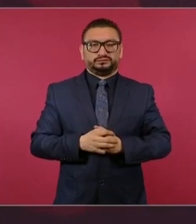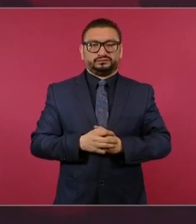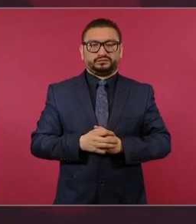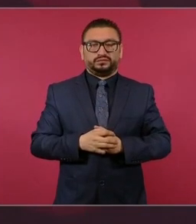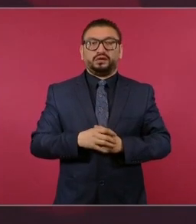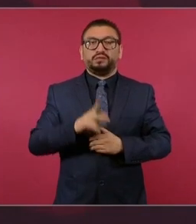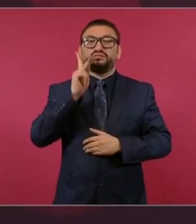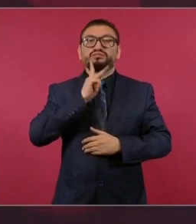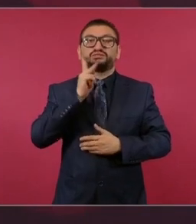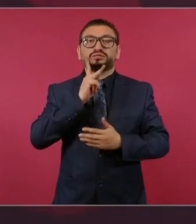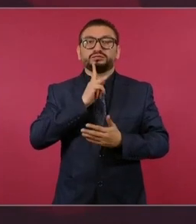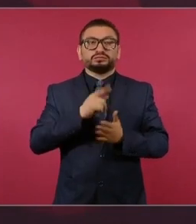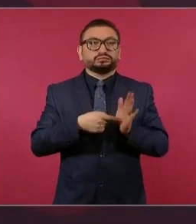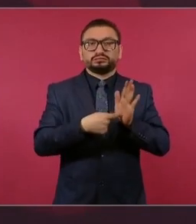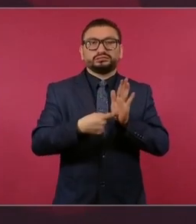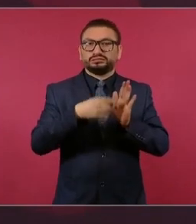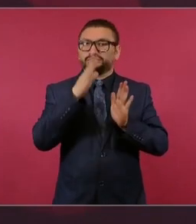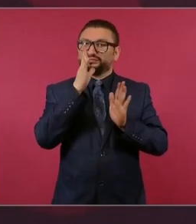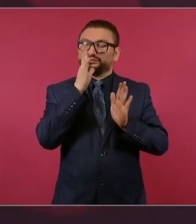No pudo probarlo